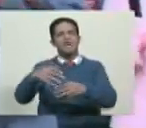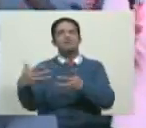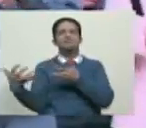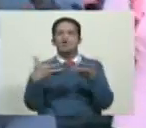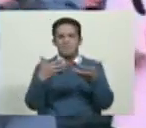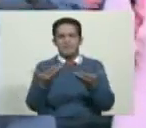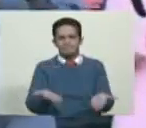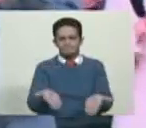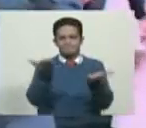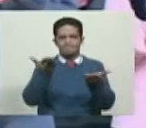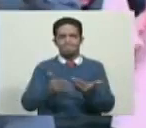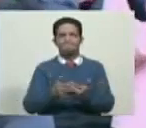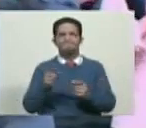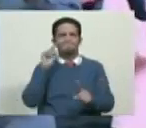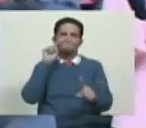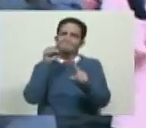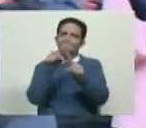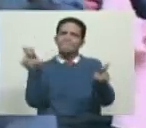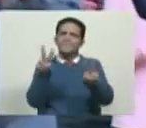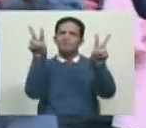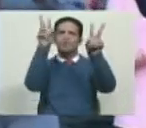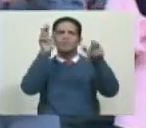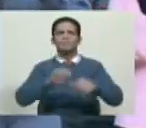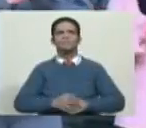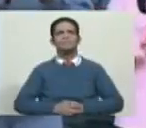carga! ¡A la victoria siempre!